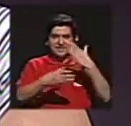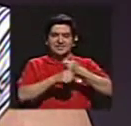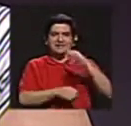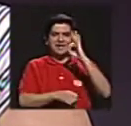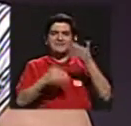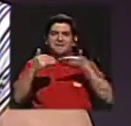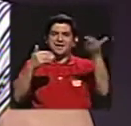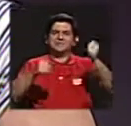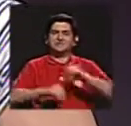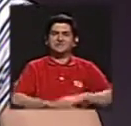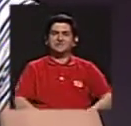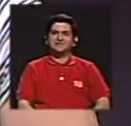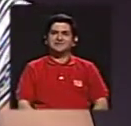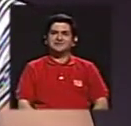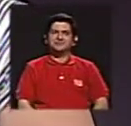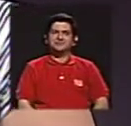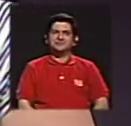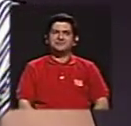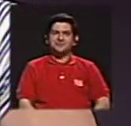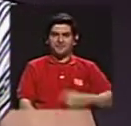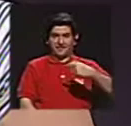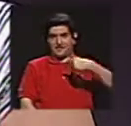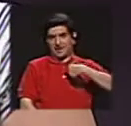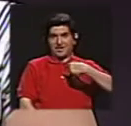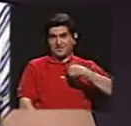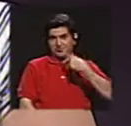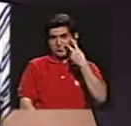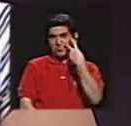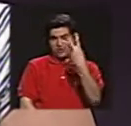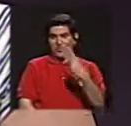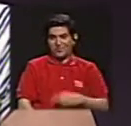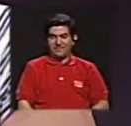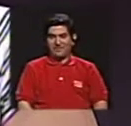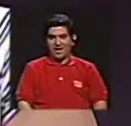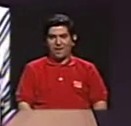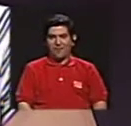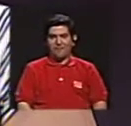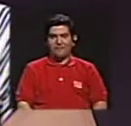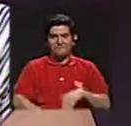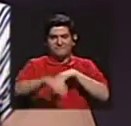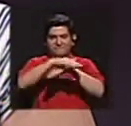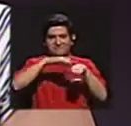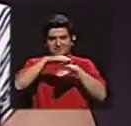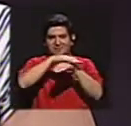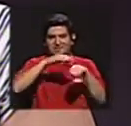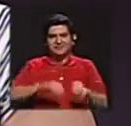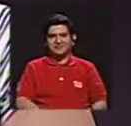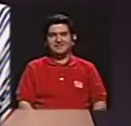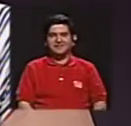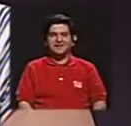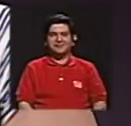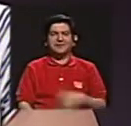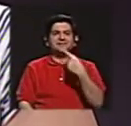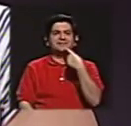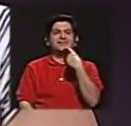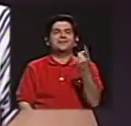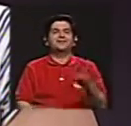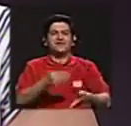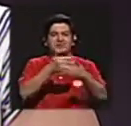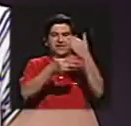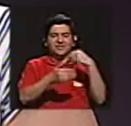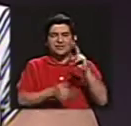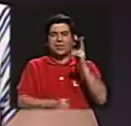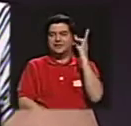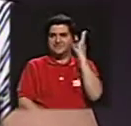las cosas? Yo lo que veo es fundamentalmente lo que estaba diciendo